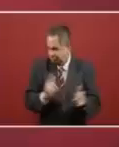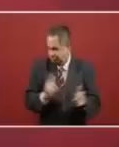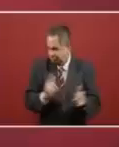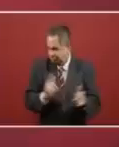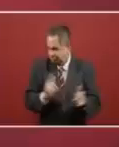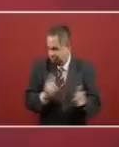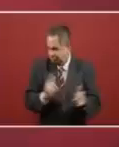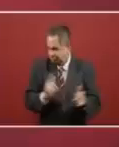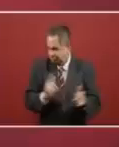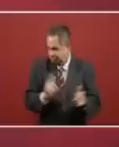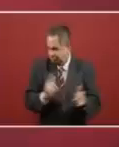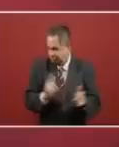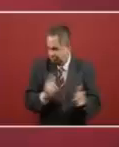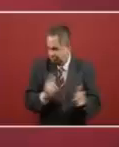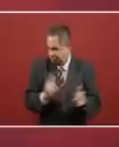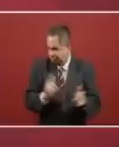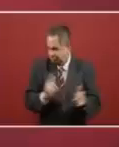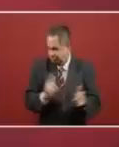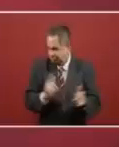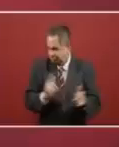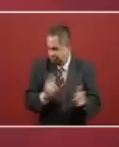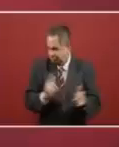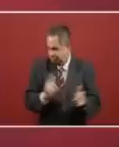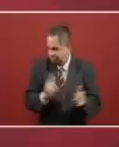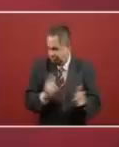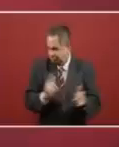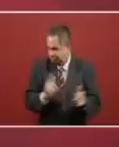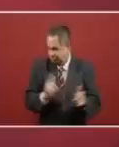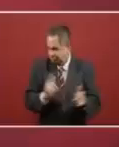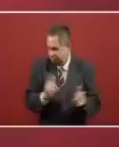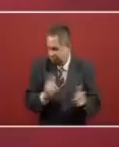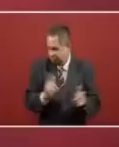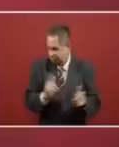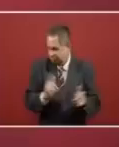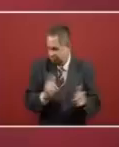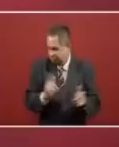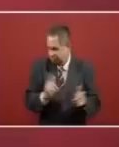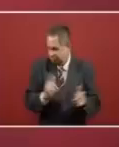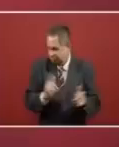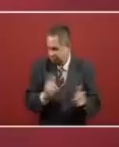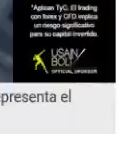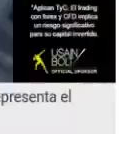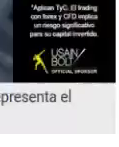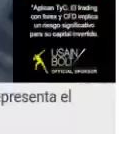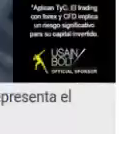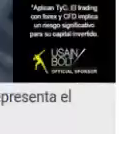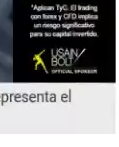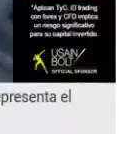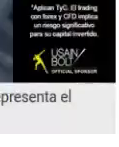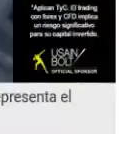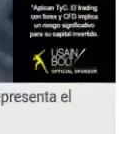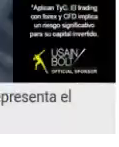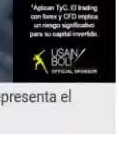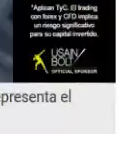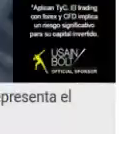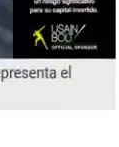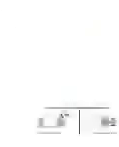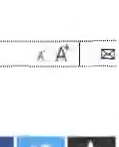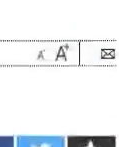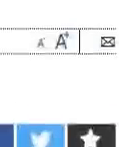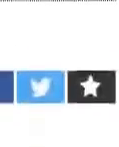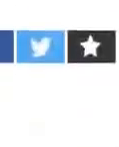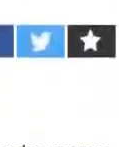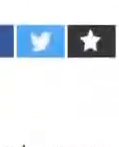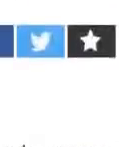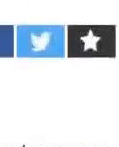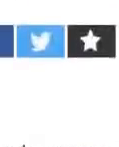carlos loret de mola o vaya a saber quién que lo presentó en su medio piden de tarajal irse del